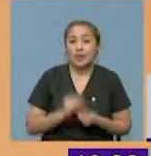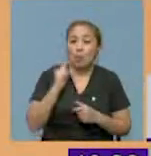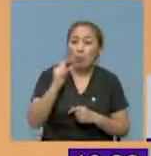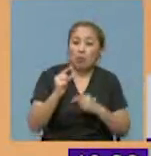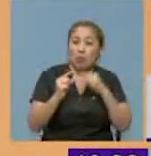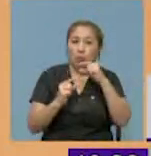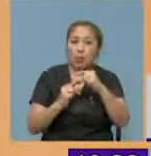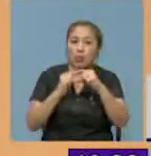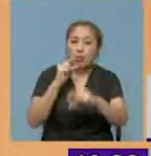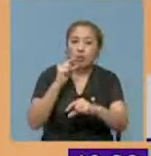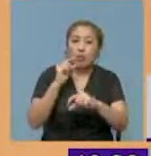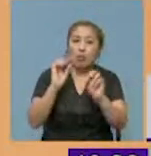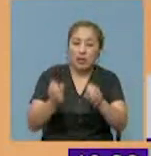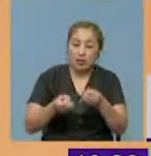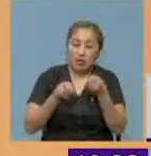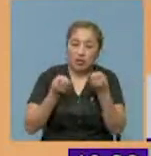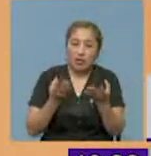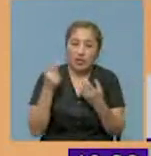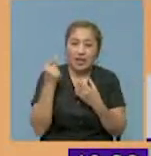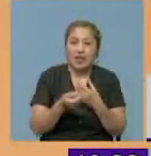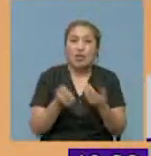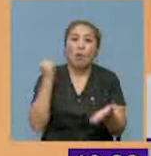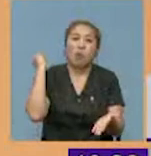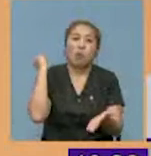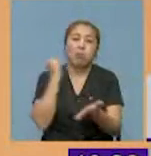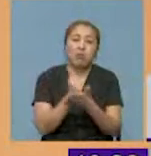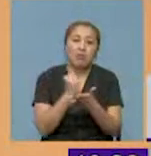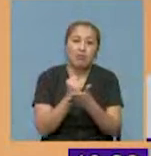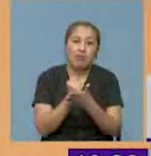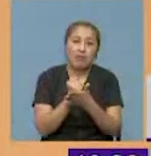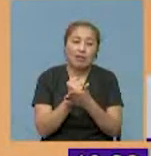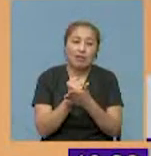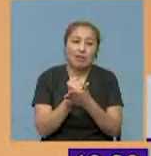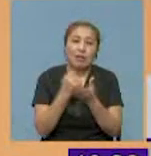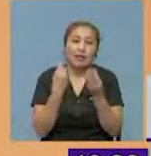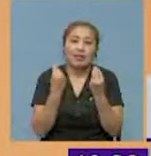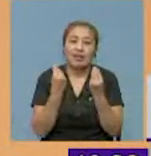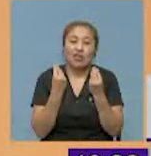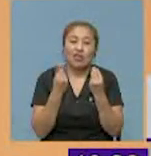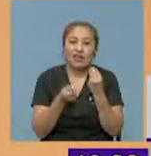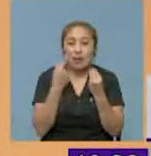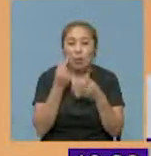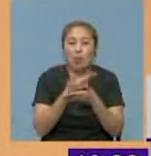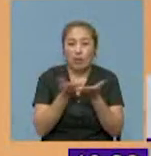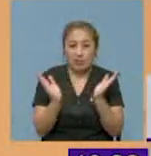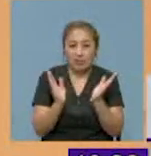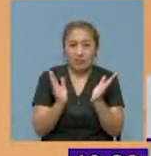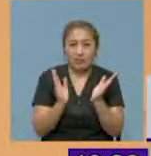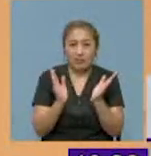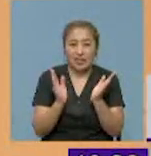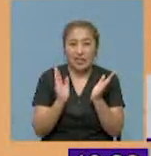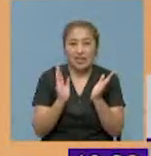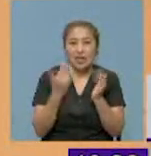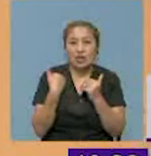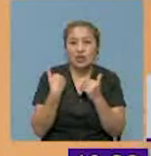poquito mejorando en los futbolísticos pero el sello que le quería dar y le queremos dar al equipo este que muestra que no